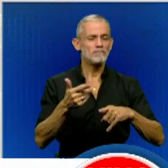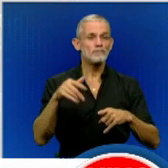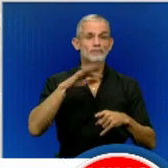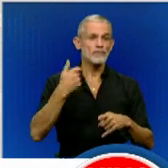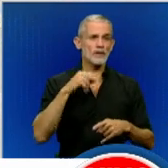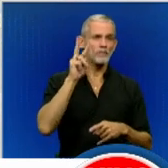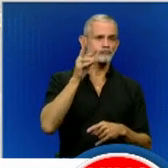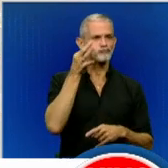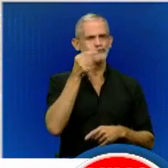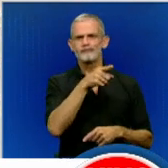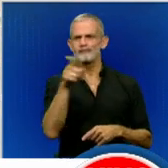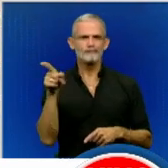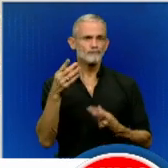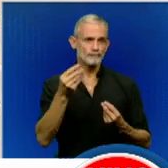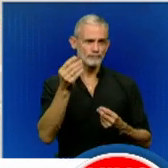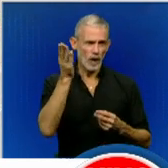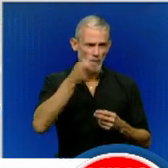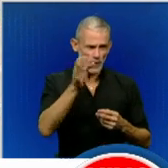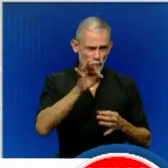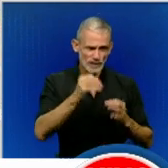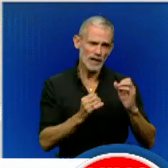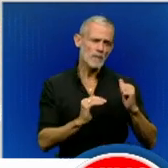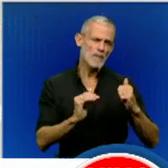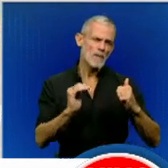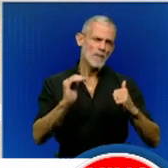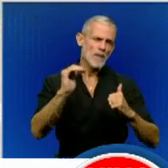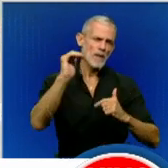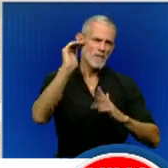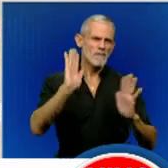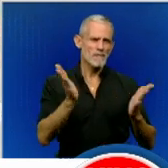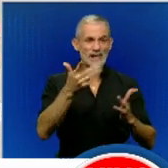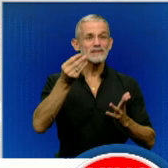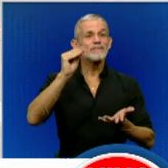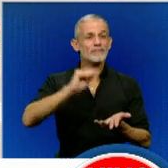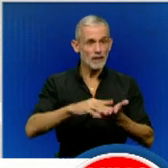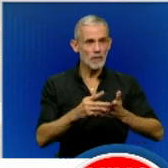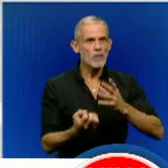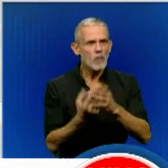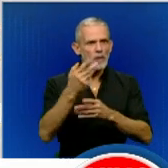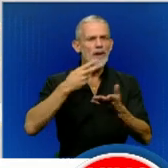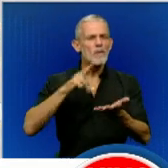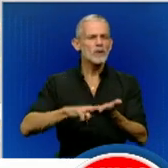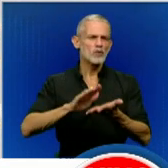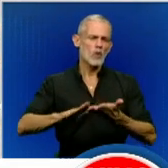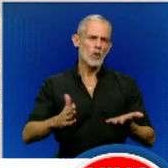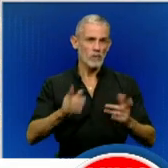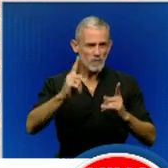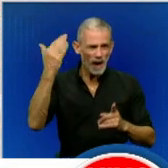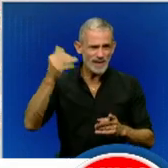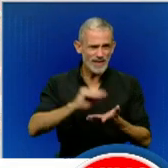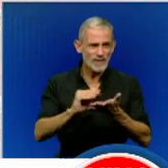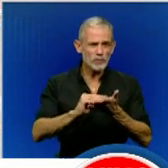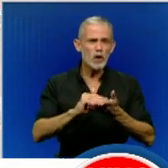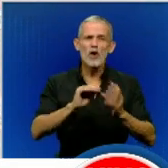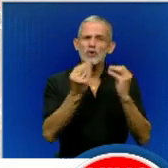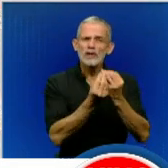es aumento de alícuotas y nuevos y creación de nuevos impuestos creo que lo mencionó fueron